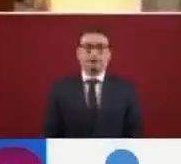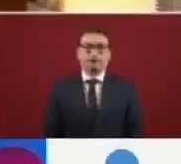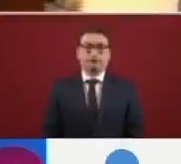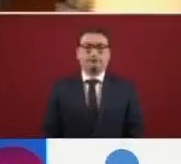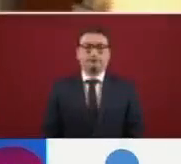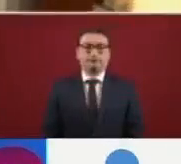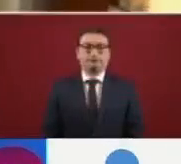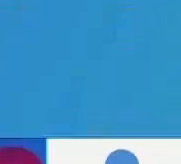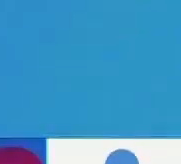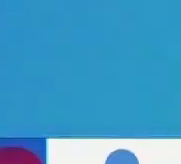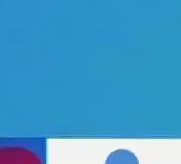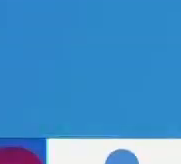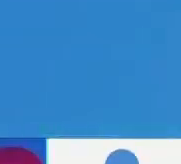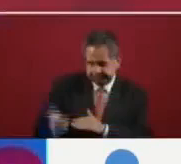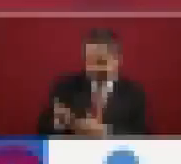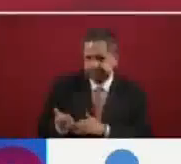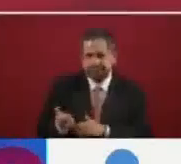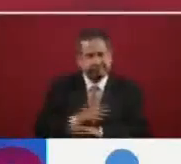delito.